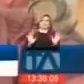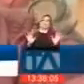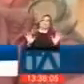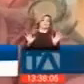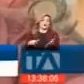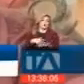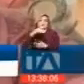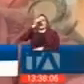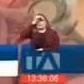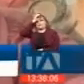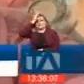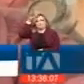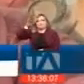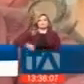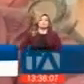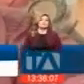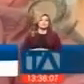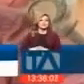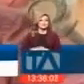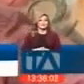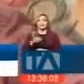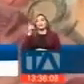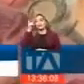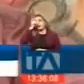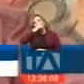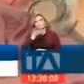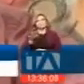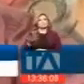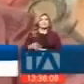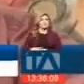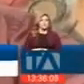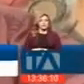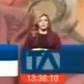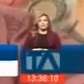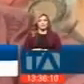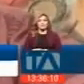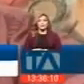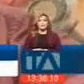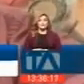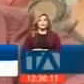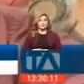No se sabe. Es difícil saberlo. Nosotros hemos